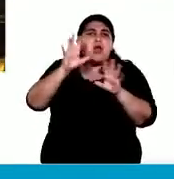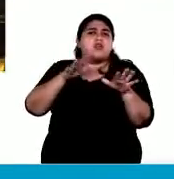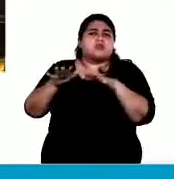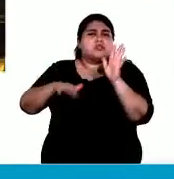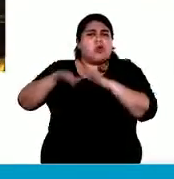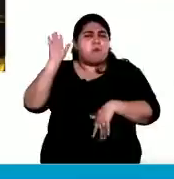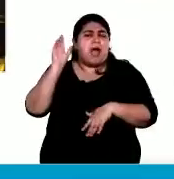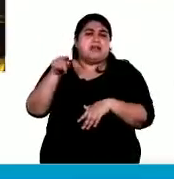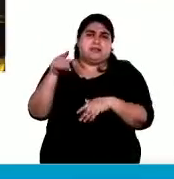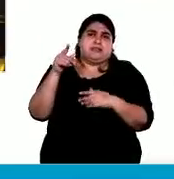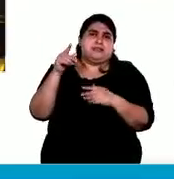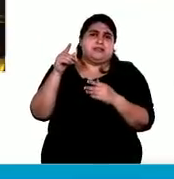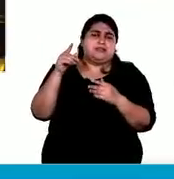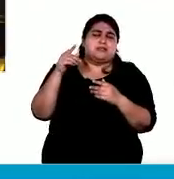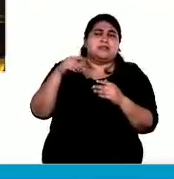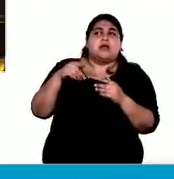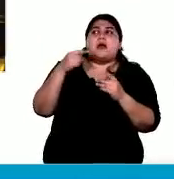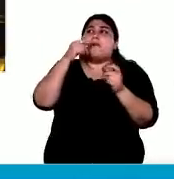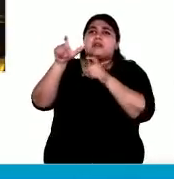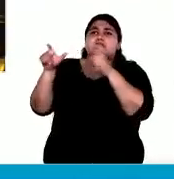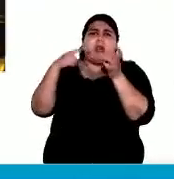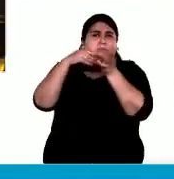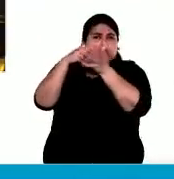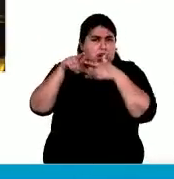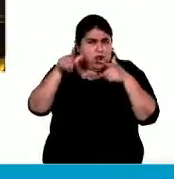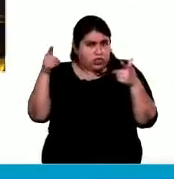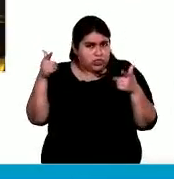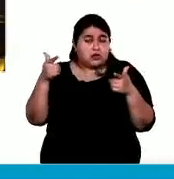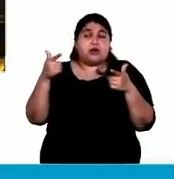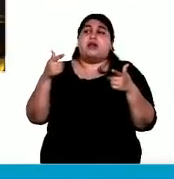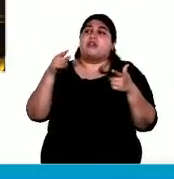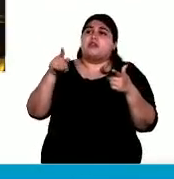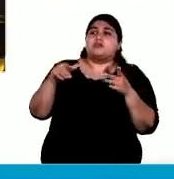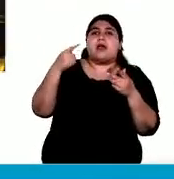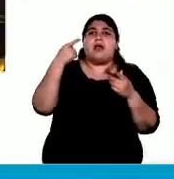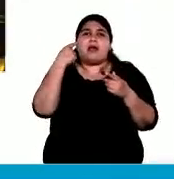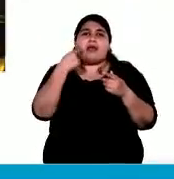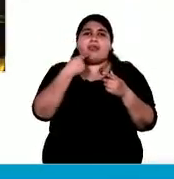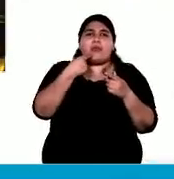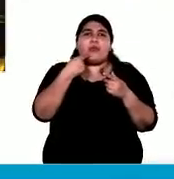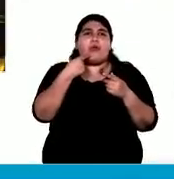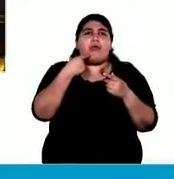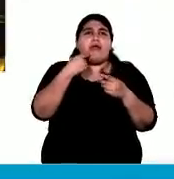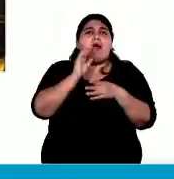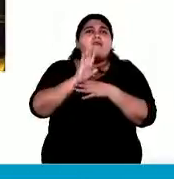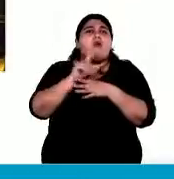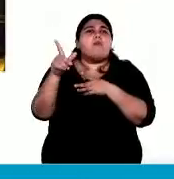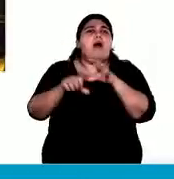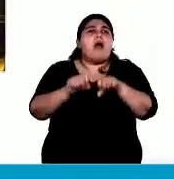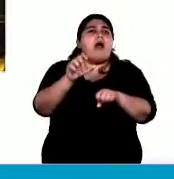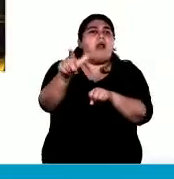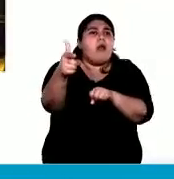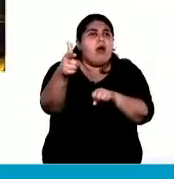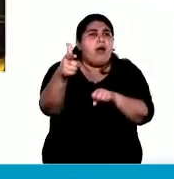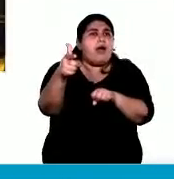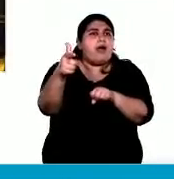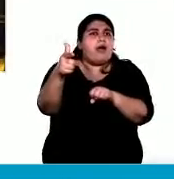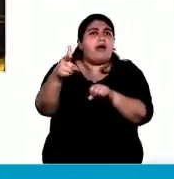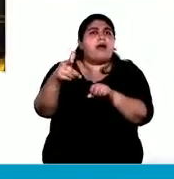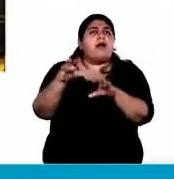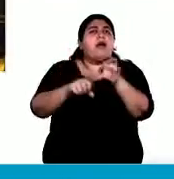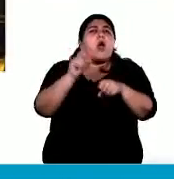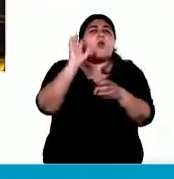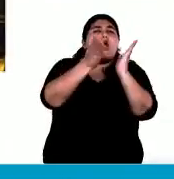para millones que nada tienen y a esos grandes especuladores no los llaman usurpadores no nos llaman